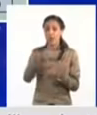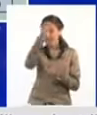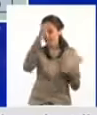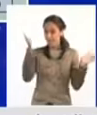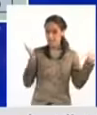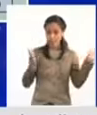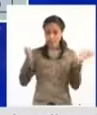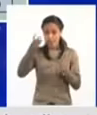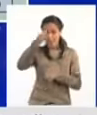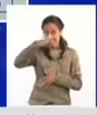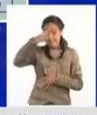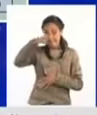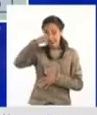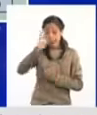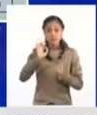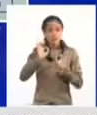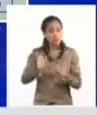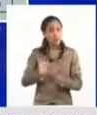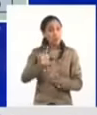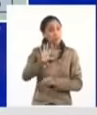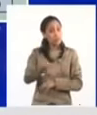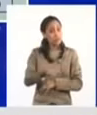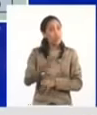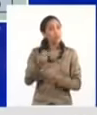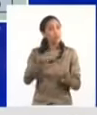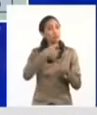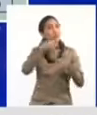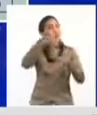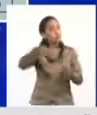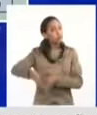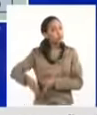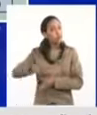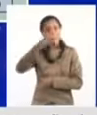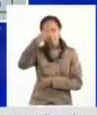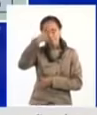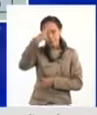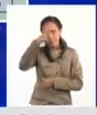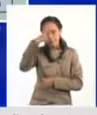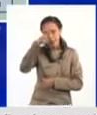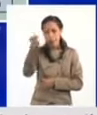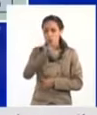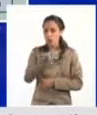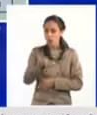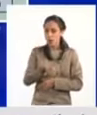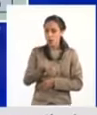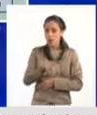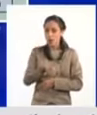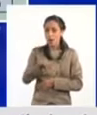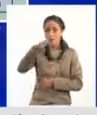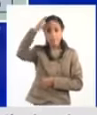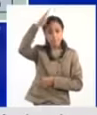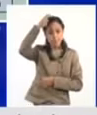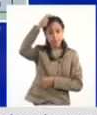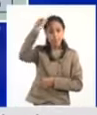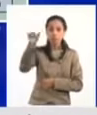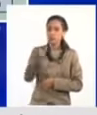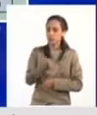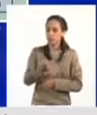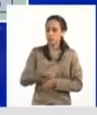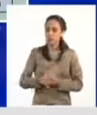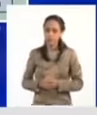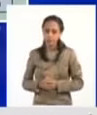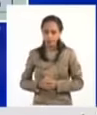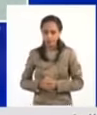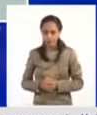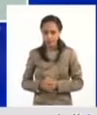que siempre hemos dicho de la elevada letalidad, y Perú también en este grupo. Roberto nos ayudó también a hacer un